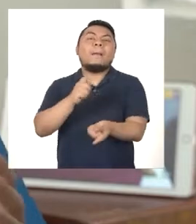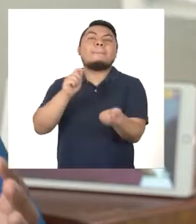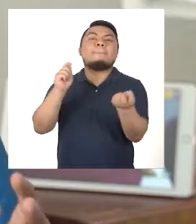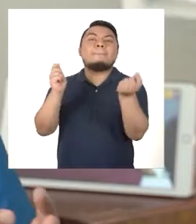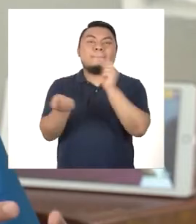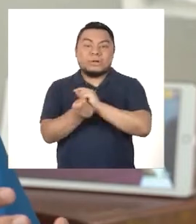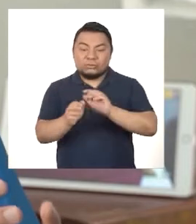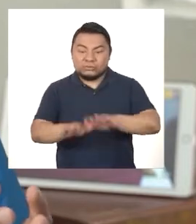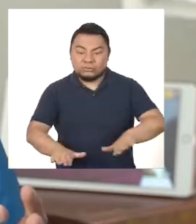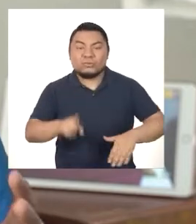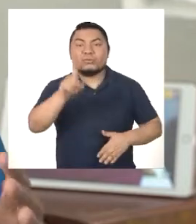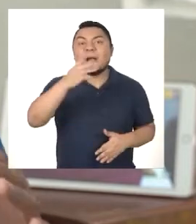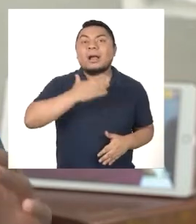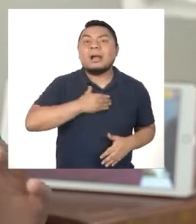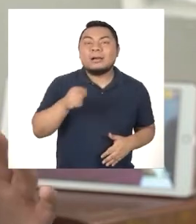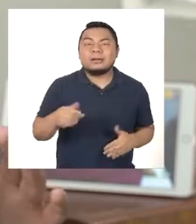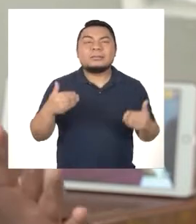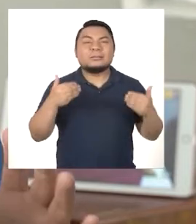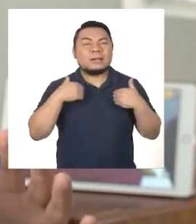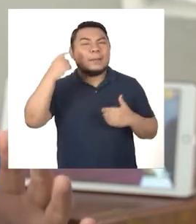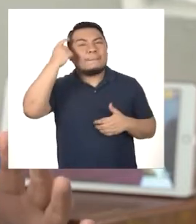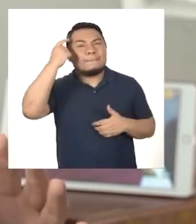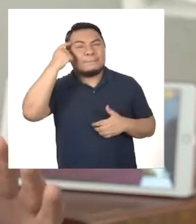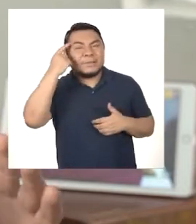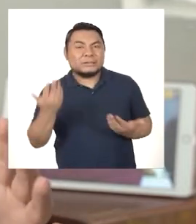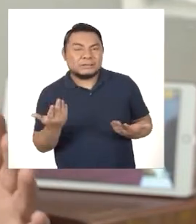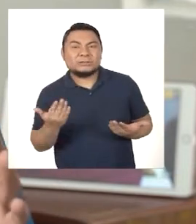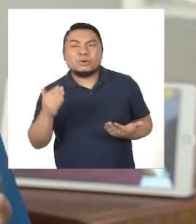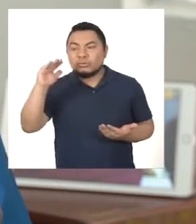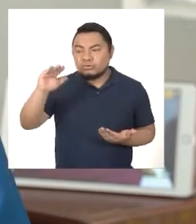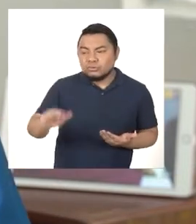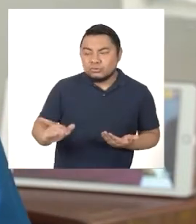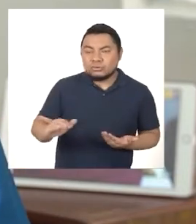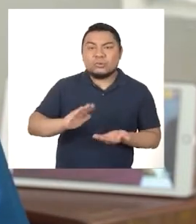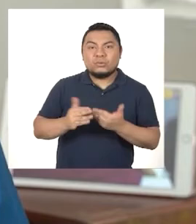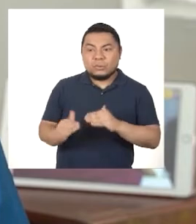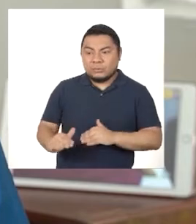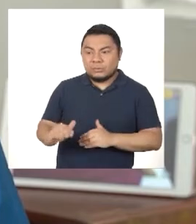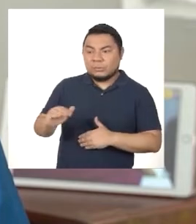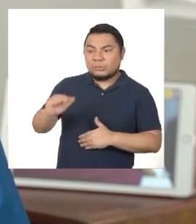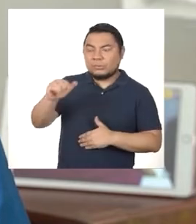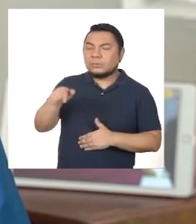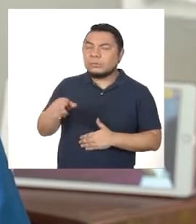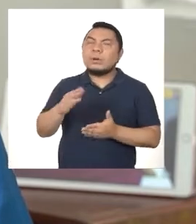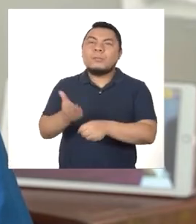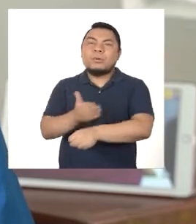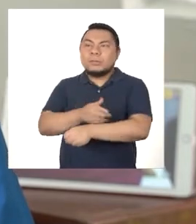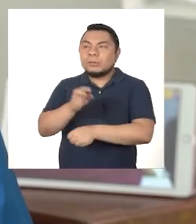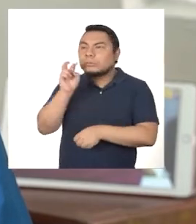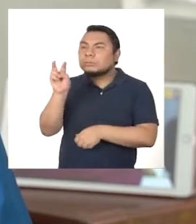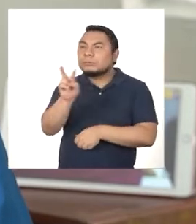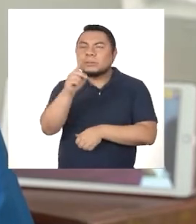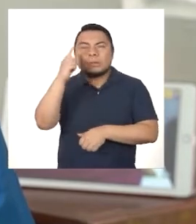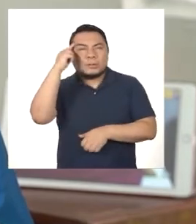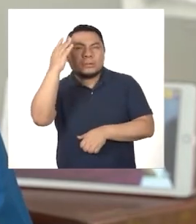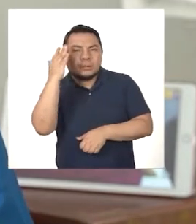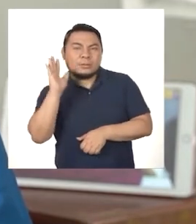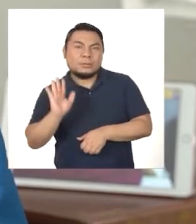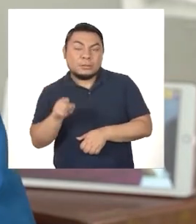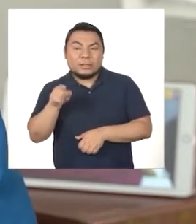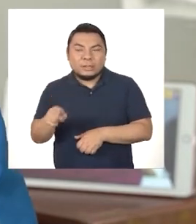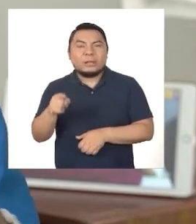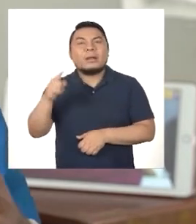niño pequeñito de 1 año tiene un pensamiento muy básico. Luego pasa a ser más lógico. Y lógico significa que